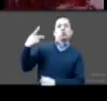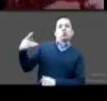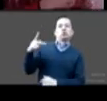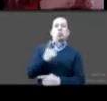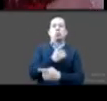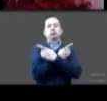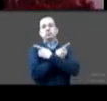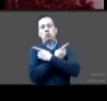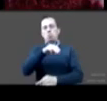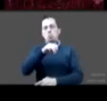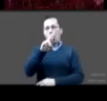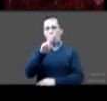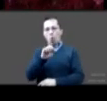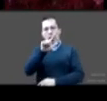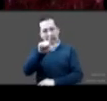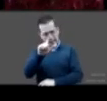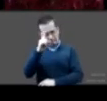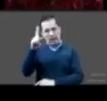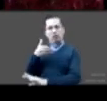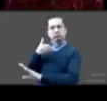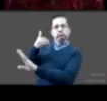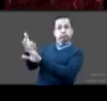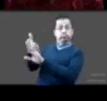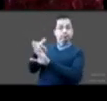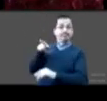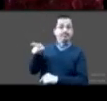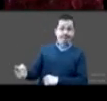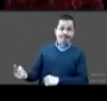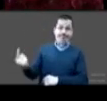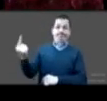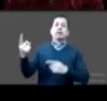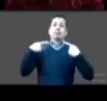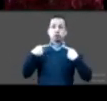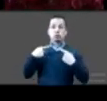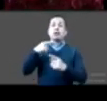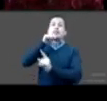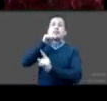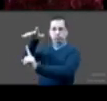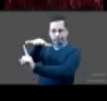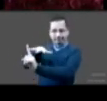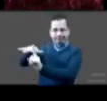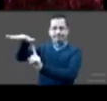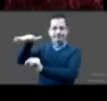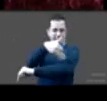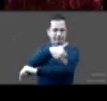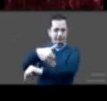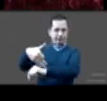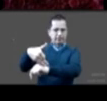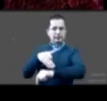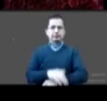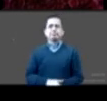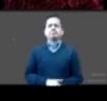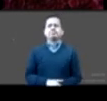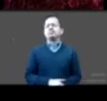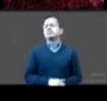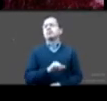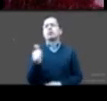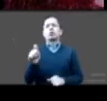tanto para la víctima como para las familias, ¿no? El siguiente, por favor, es